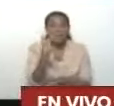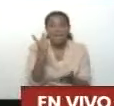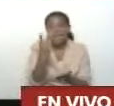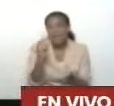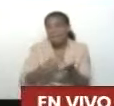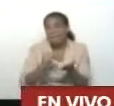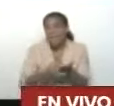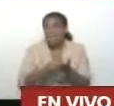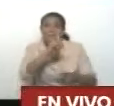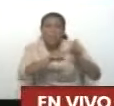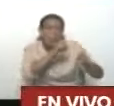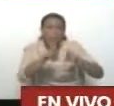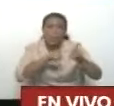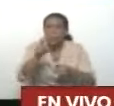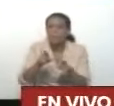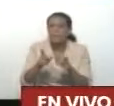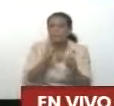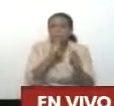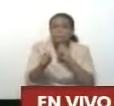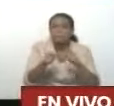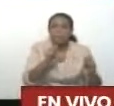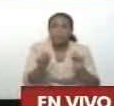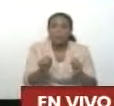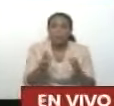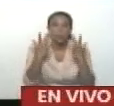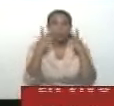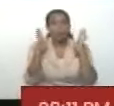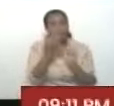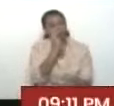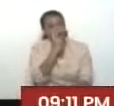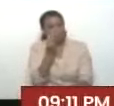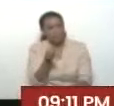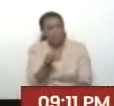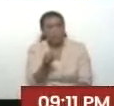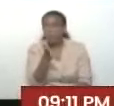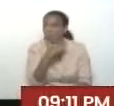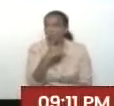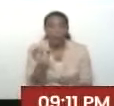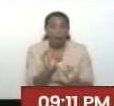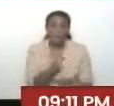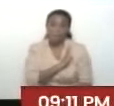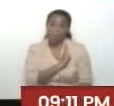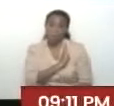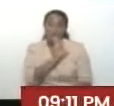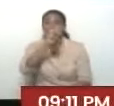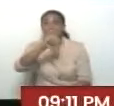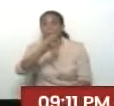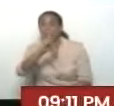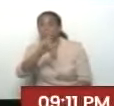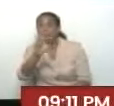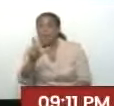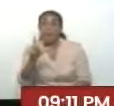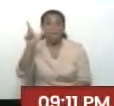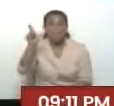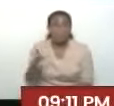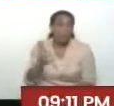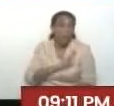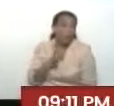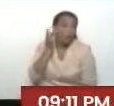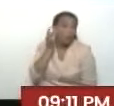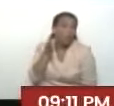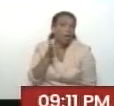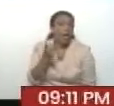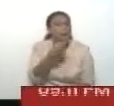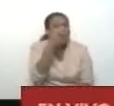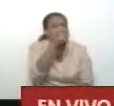hacer casting, para buscar. Y después nos pasó una cosa muy curiosa, porque al no tener a nuestra Manuela, que tenemos aquí en Venezuela, le dije a un